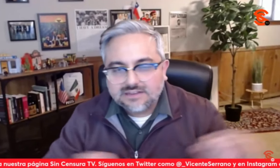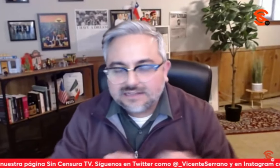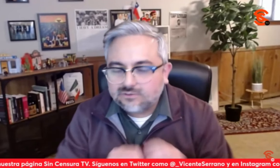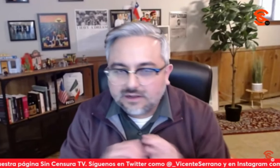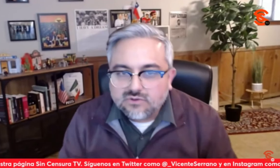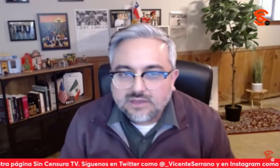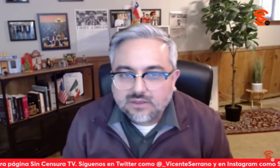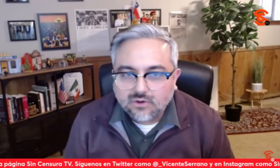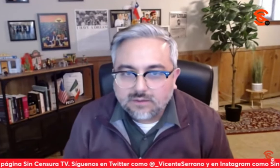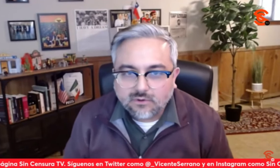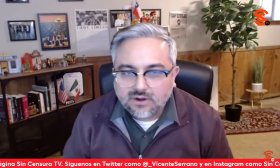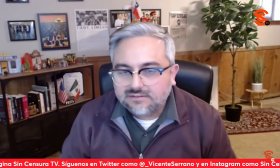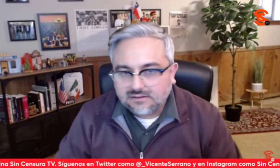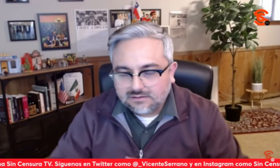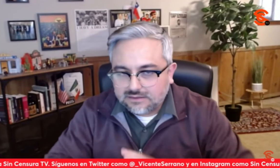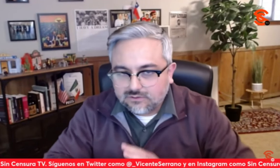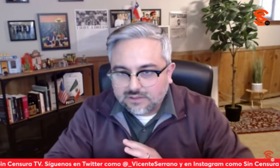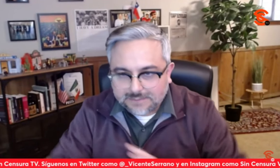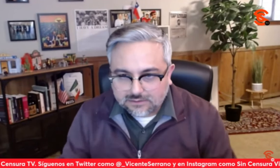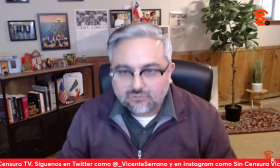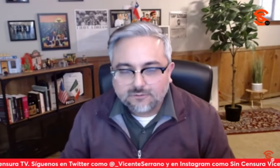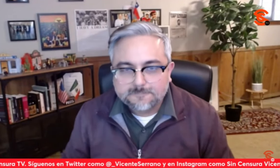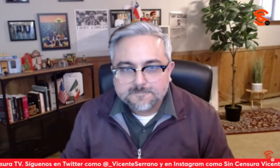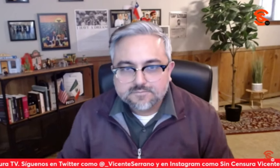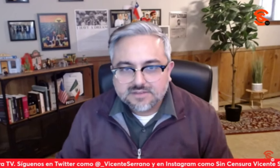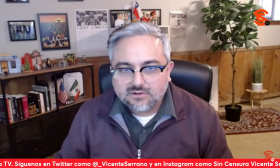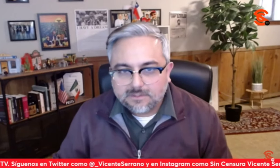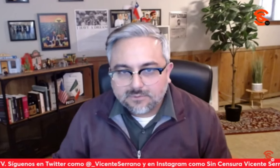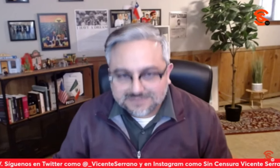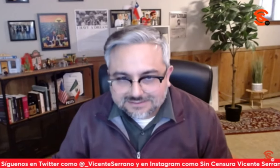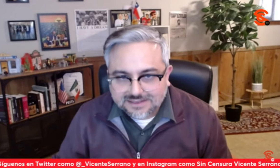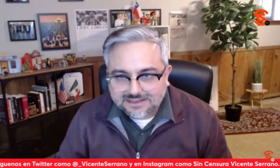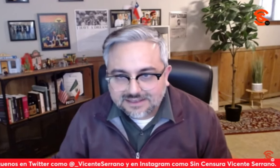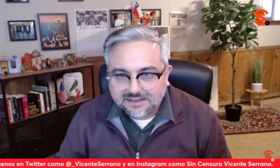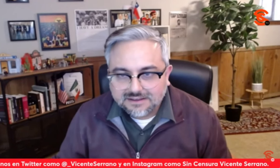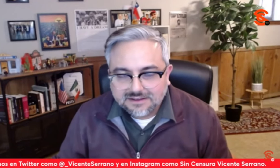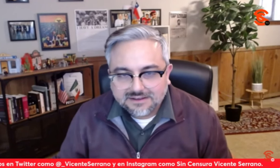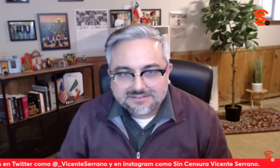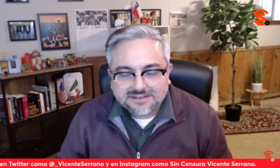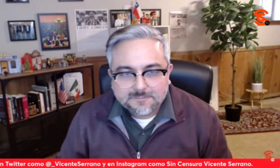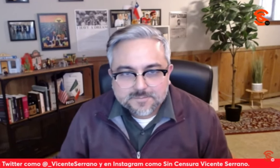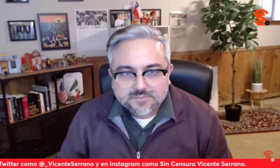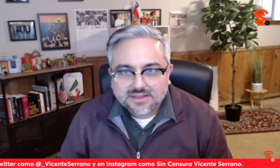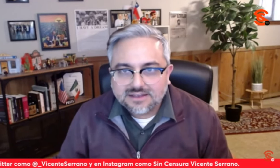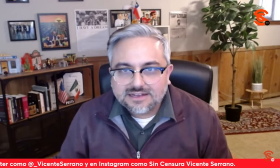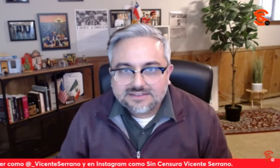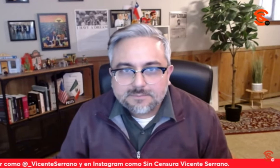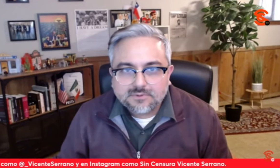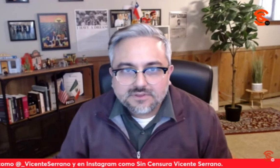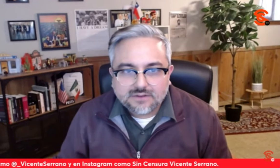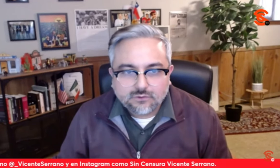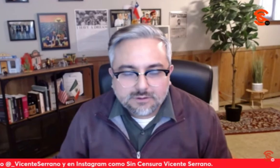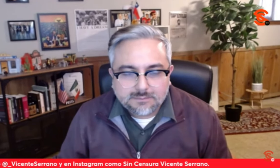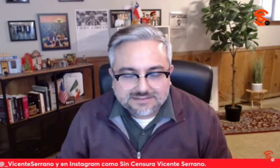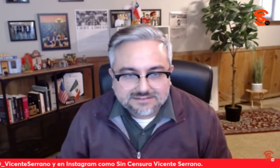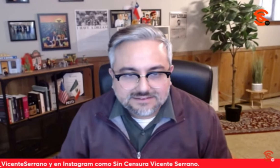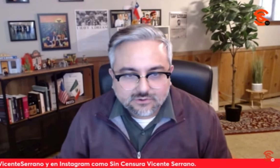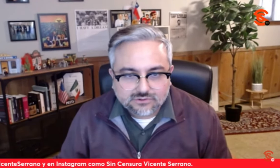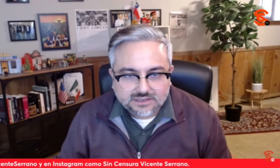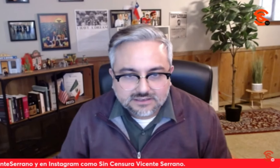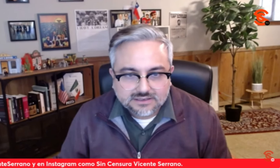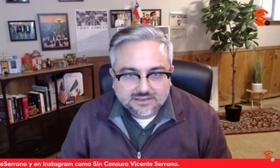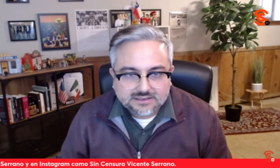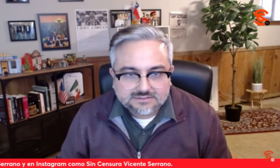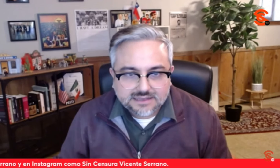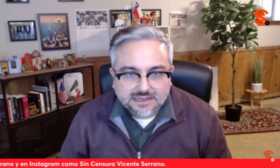pseudo intelectual que haya usado el Borolas es lo de menos. Lo importante aquí es que el tipo, de la forma más